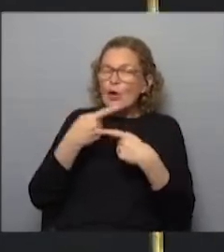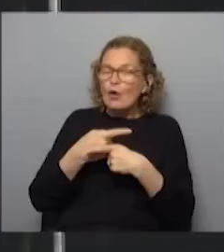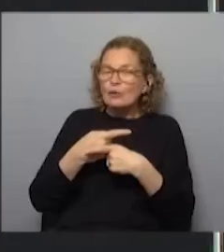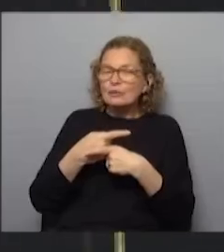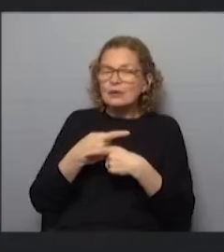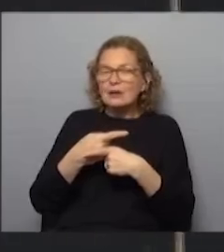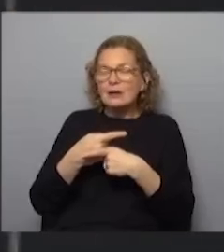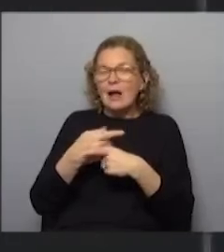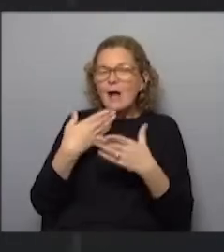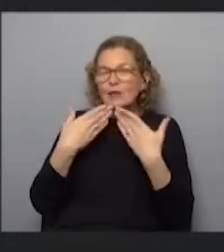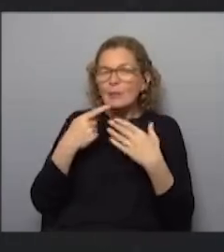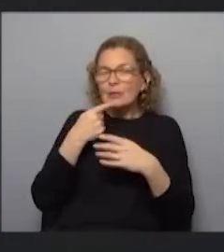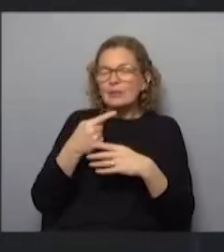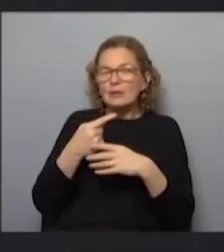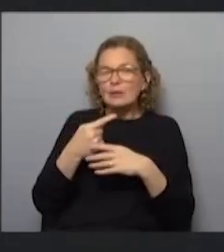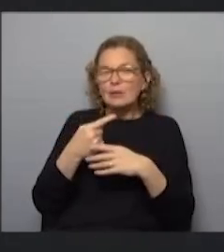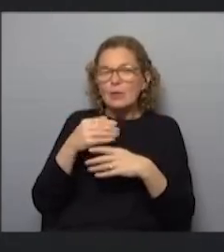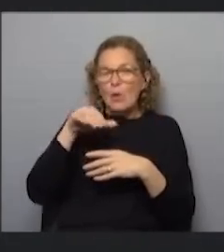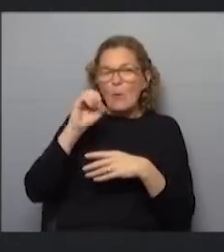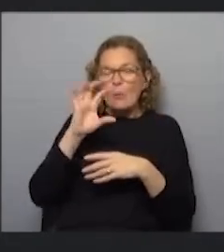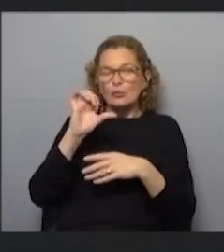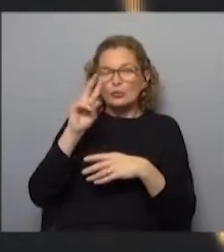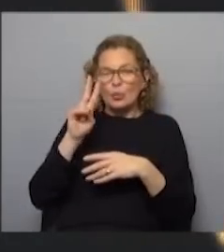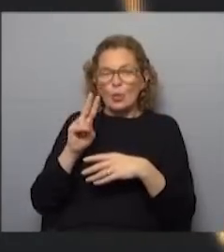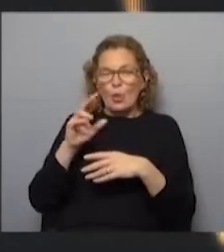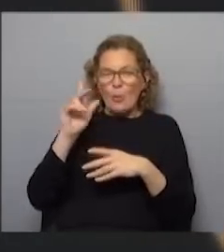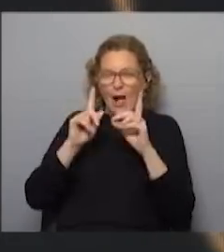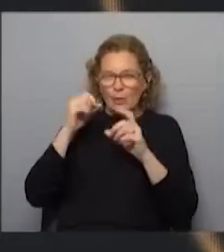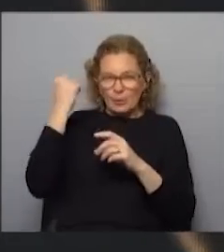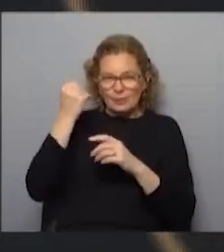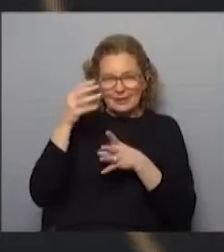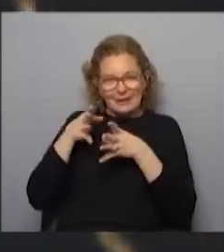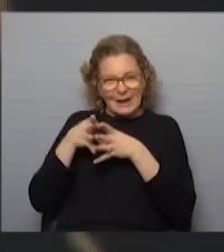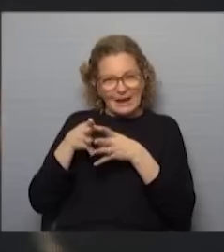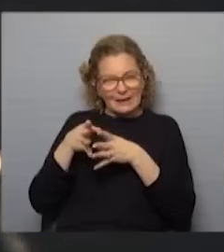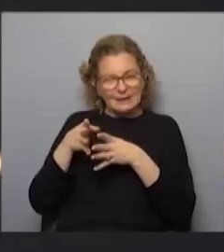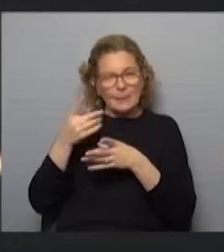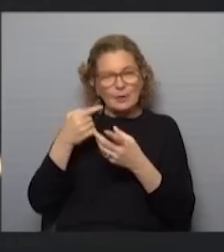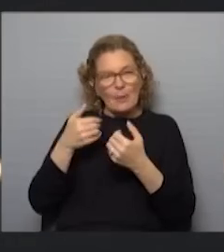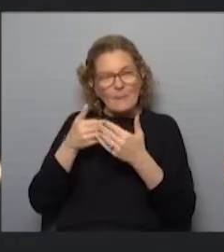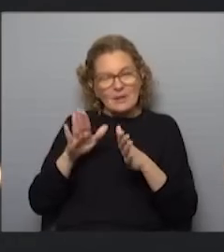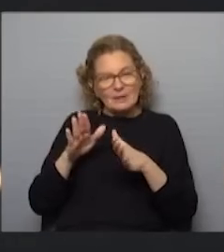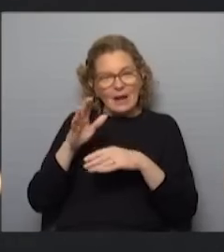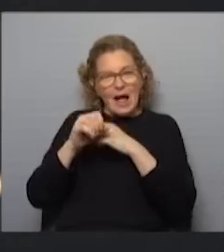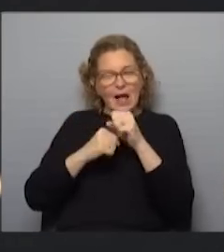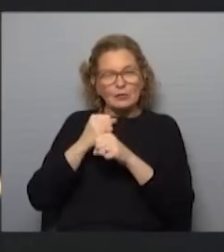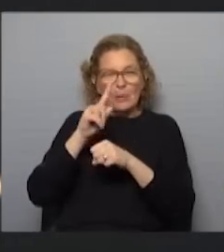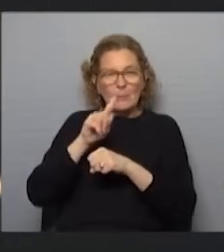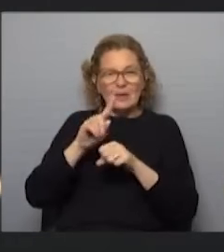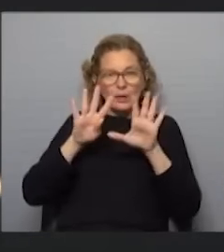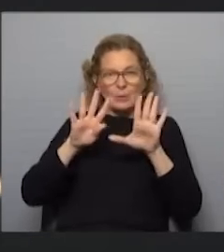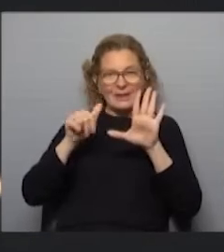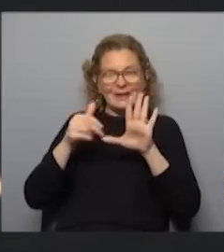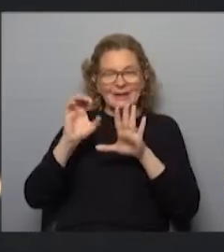muchas veces mencionamos este Moscú como un actor central de esa guerra fría pero en realidad a partir de 1960 lo que nosotros